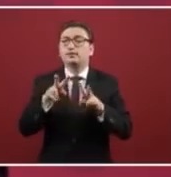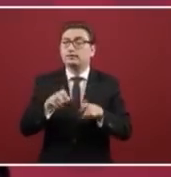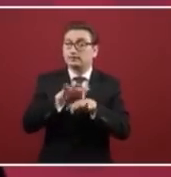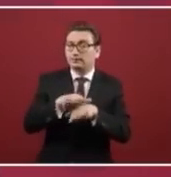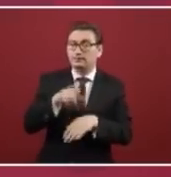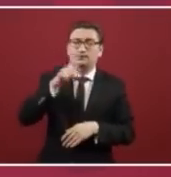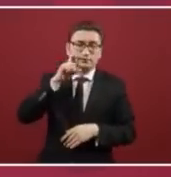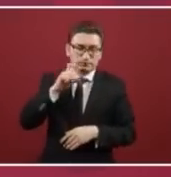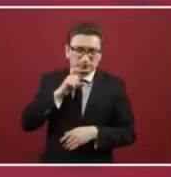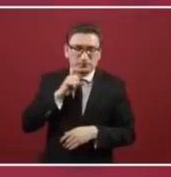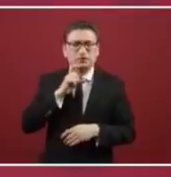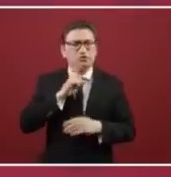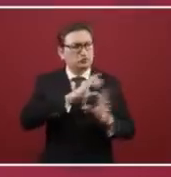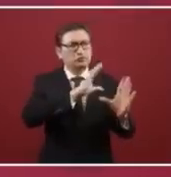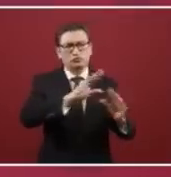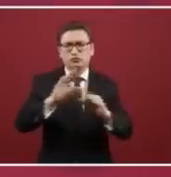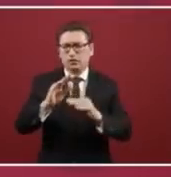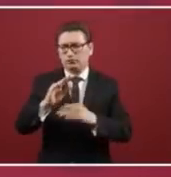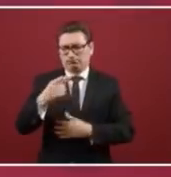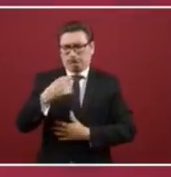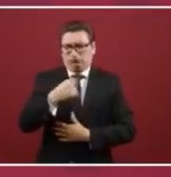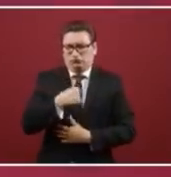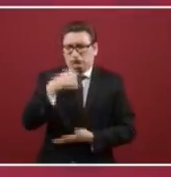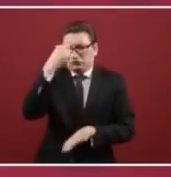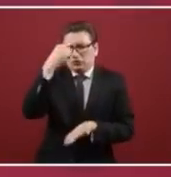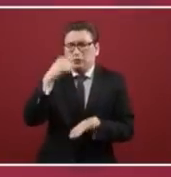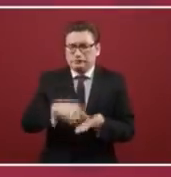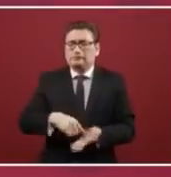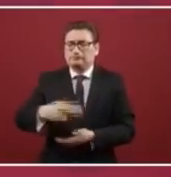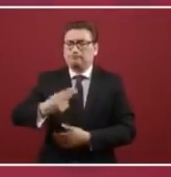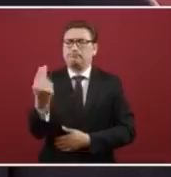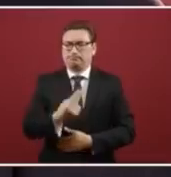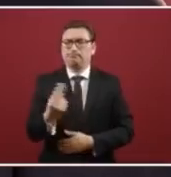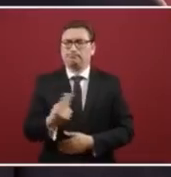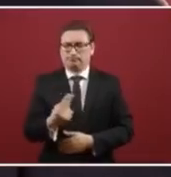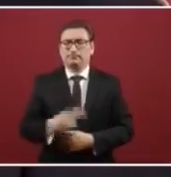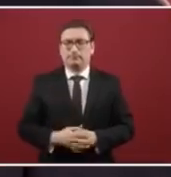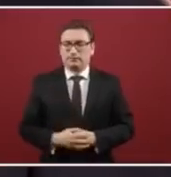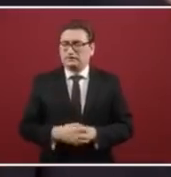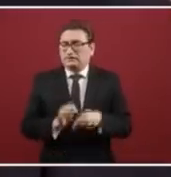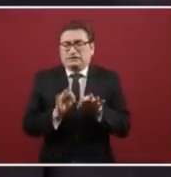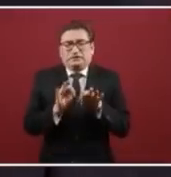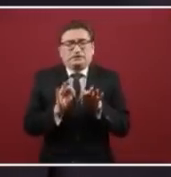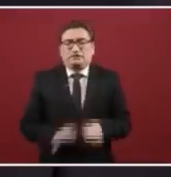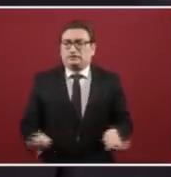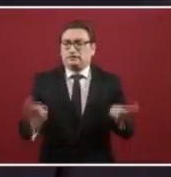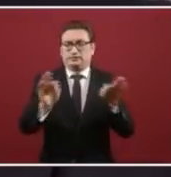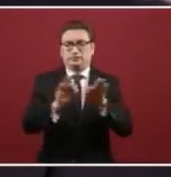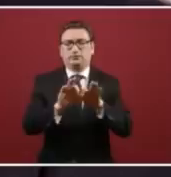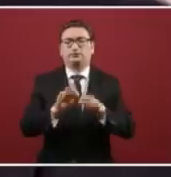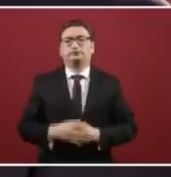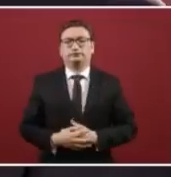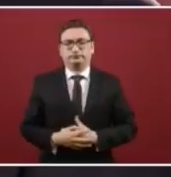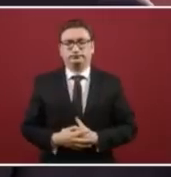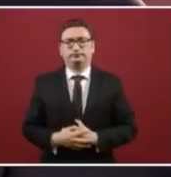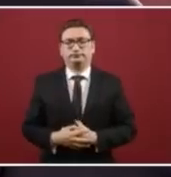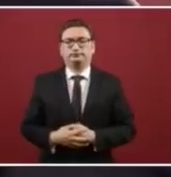sexual creo que es necesaria es indispensable que